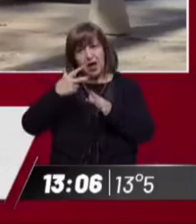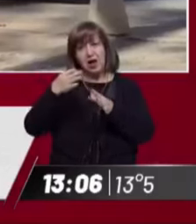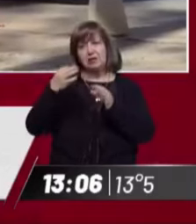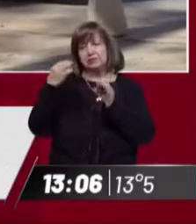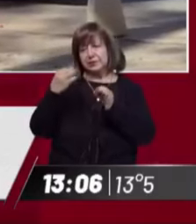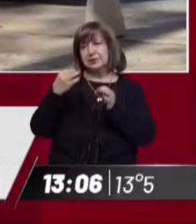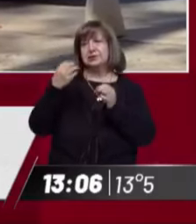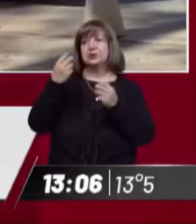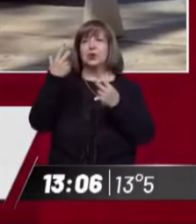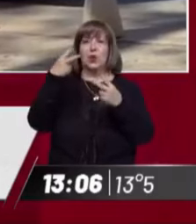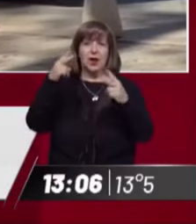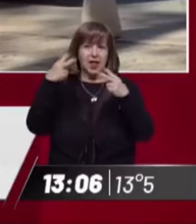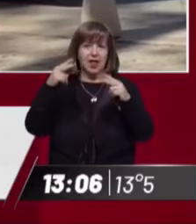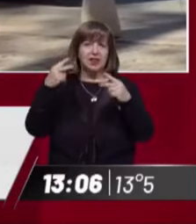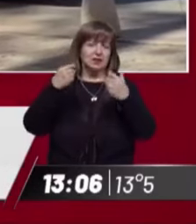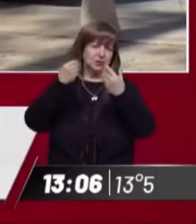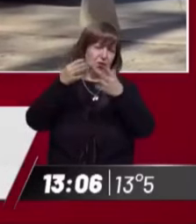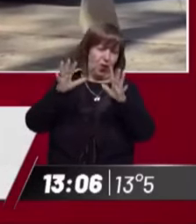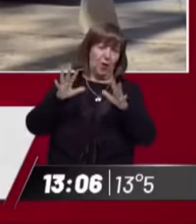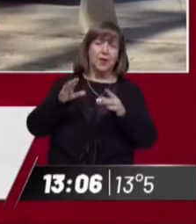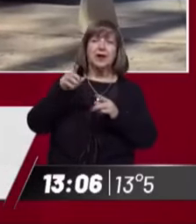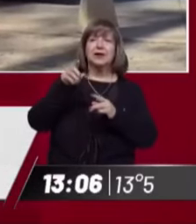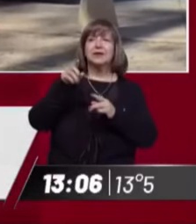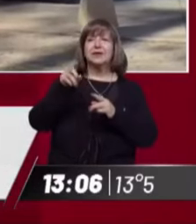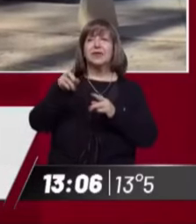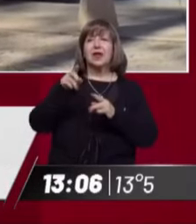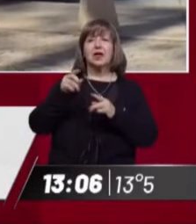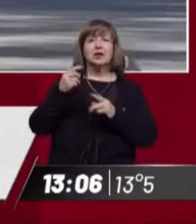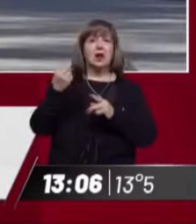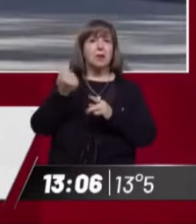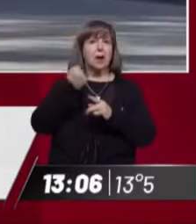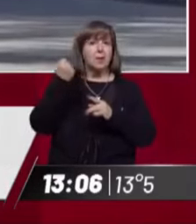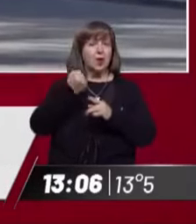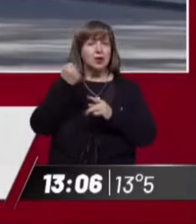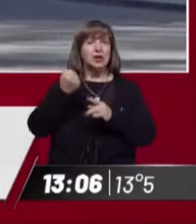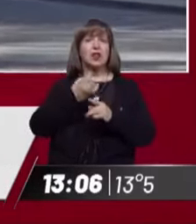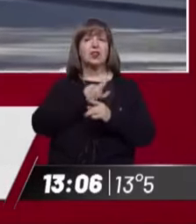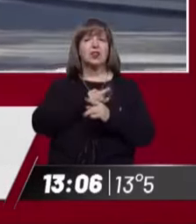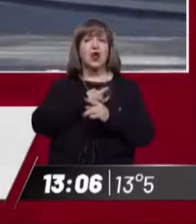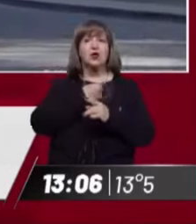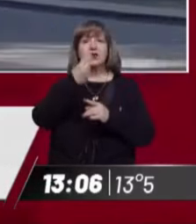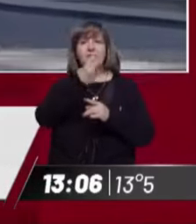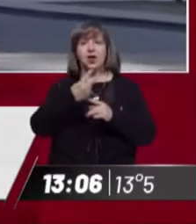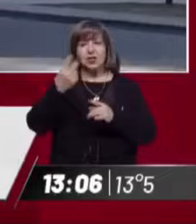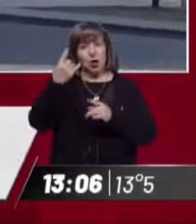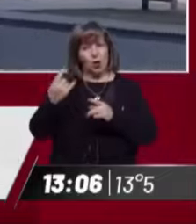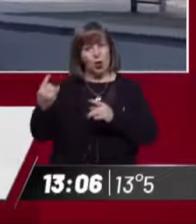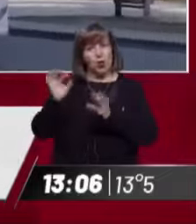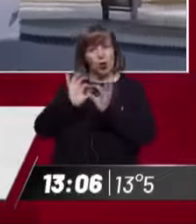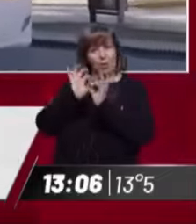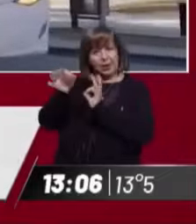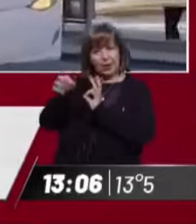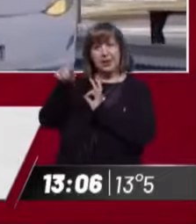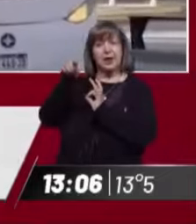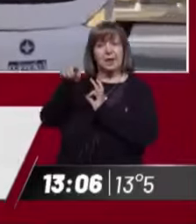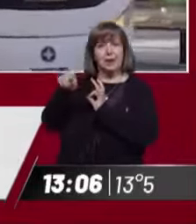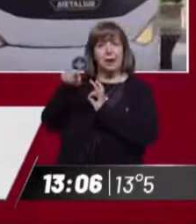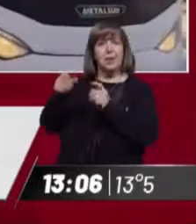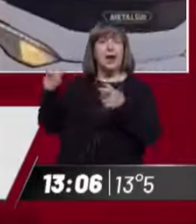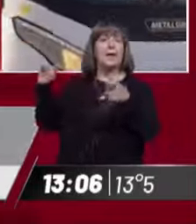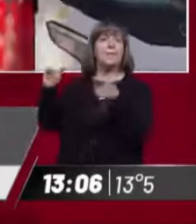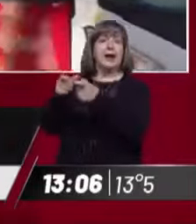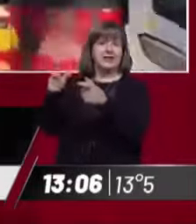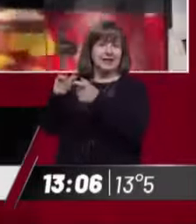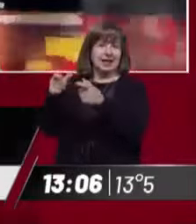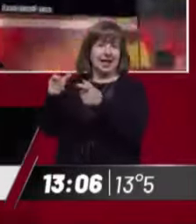los turistas. Es decir, también hay muy buen nivel de ocupación en el Valle de Uco, pero claro, ahí el volumen es